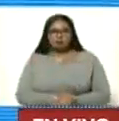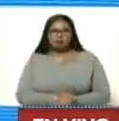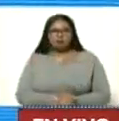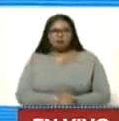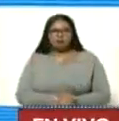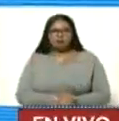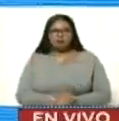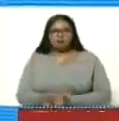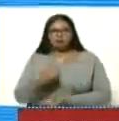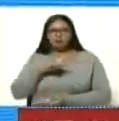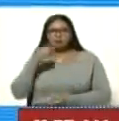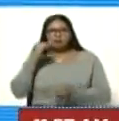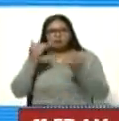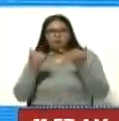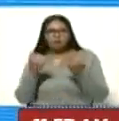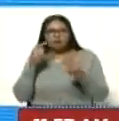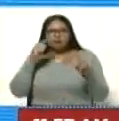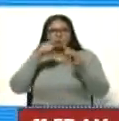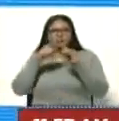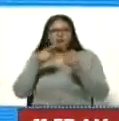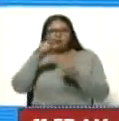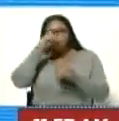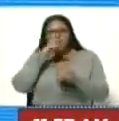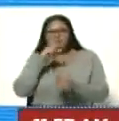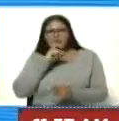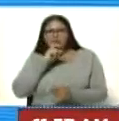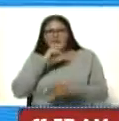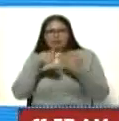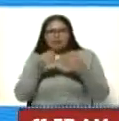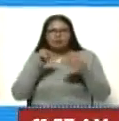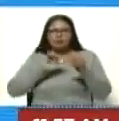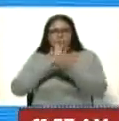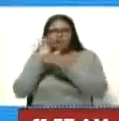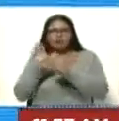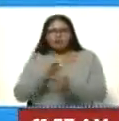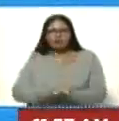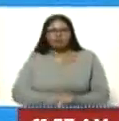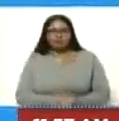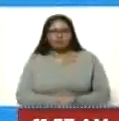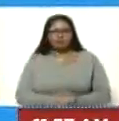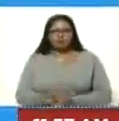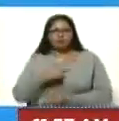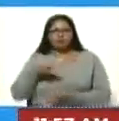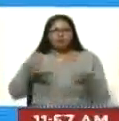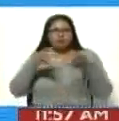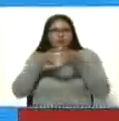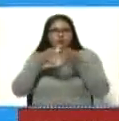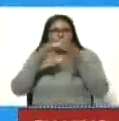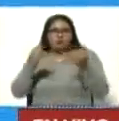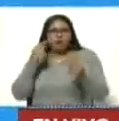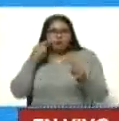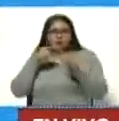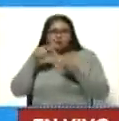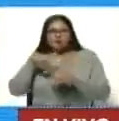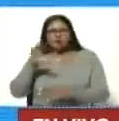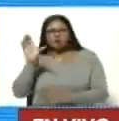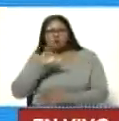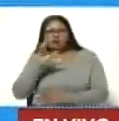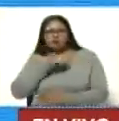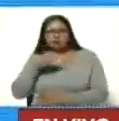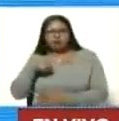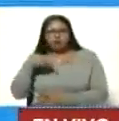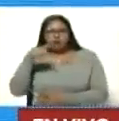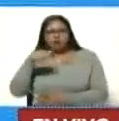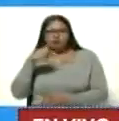pasar unos años difíciles con el tema de la pandemia, y reunidos precisamente en Caracas, veníamos nosotros,